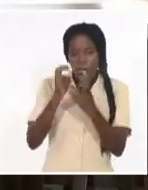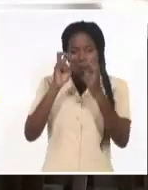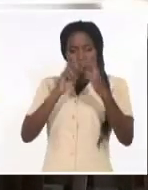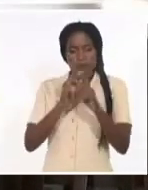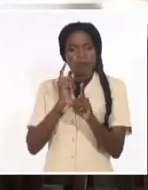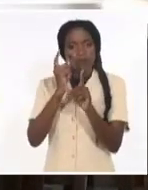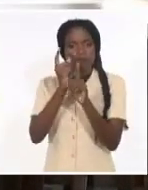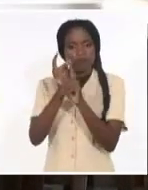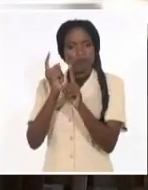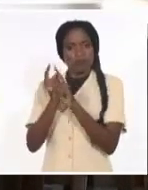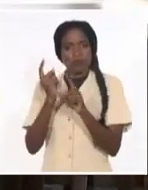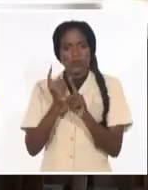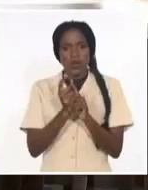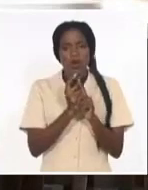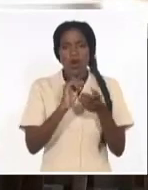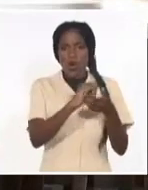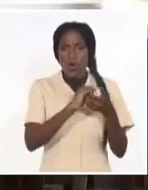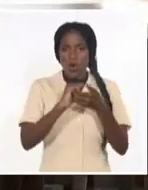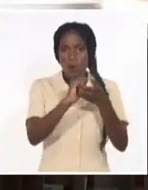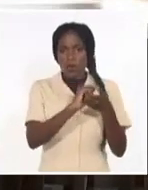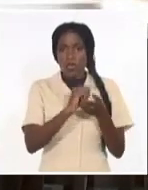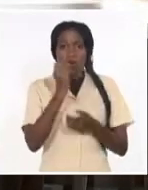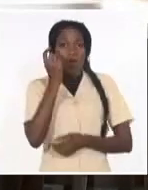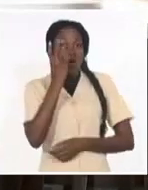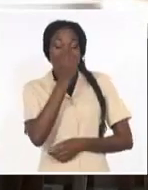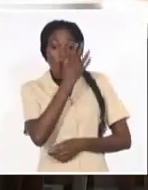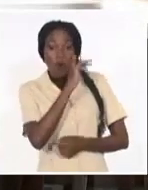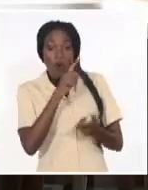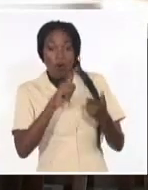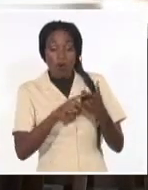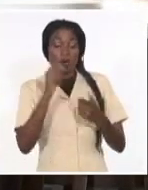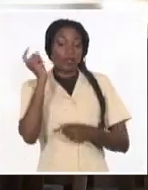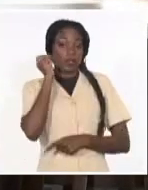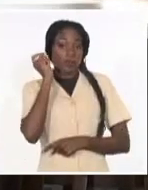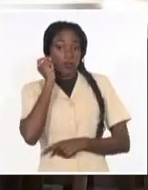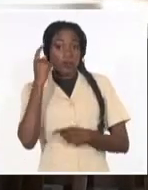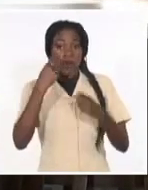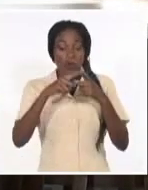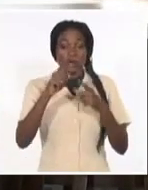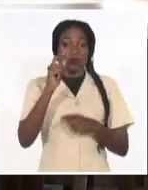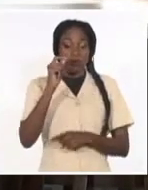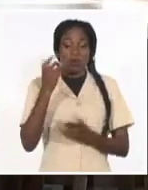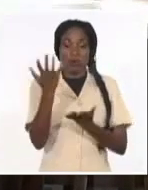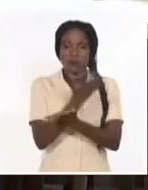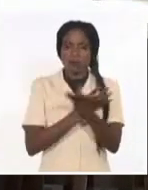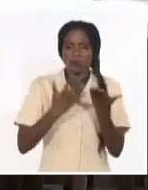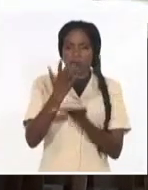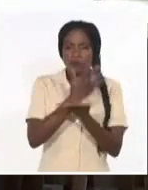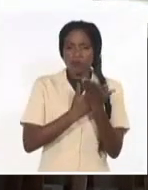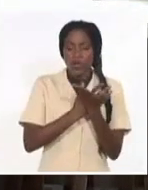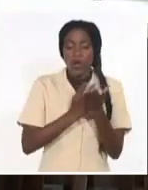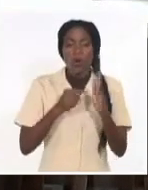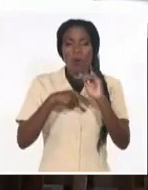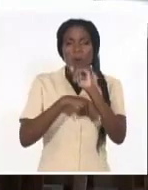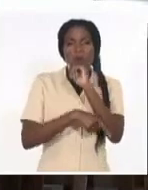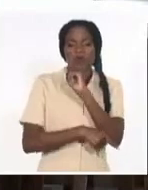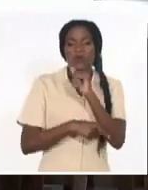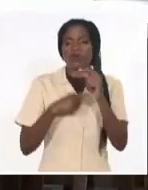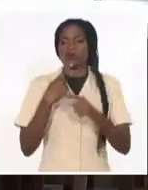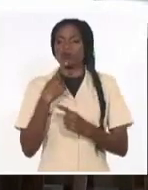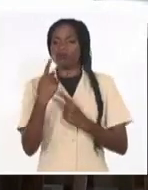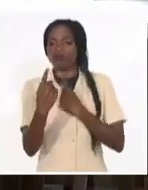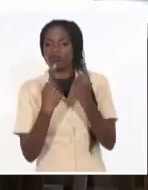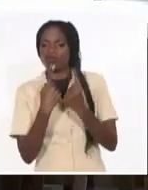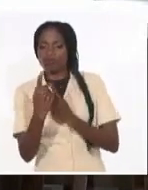encuentros con el compañero Morales y la compañera Machado, intercambiando profundamente opiniones